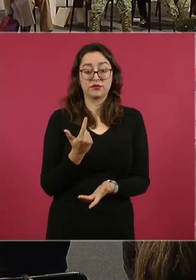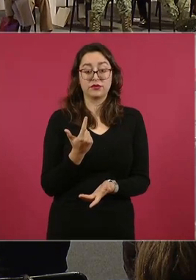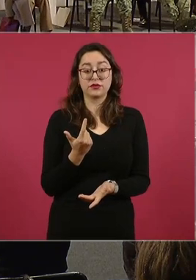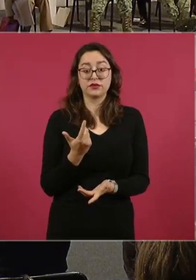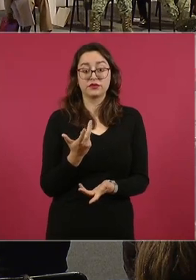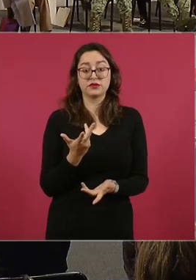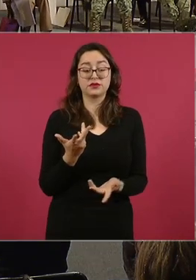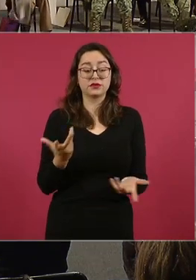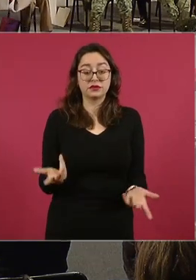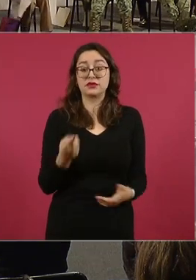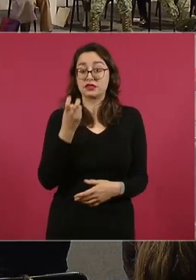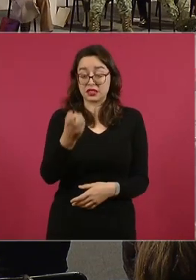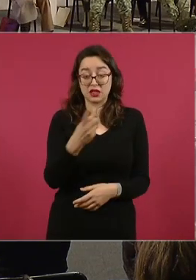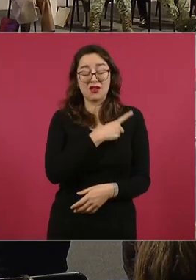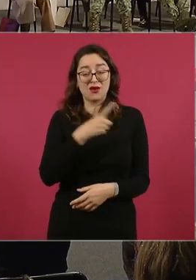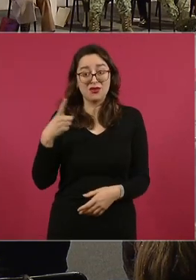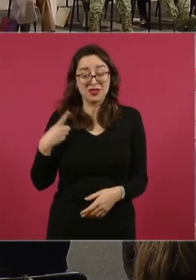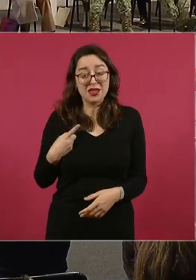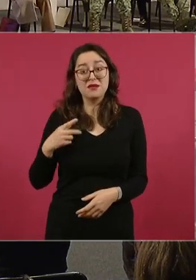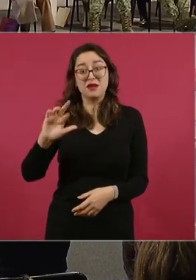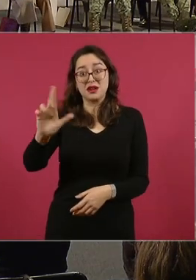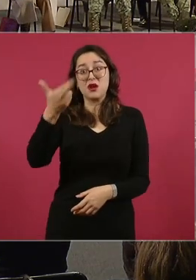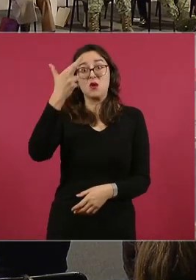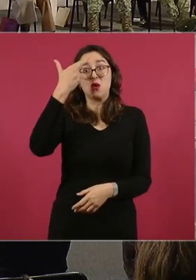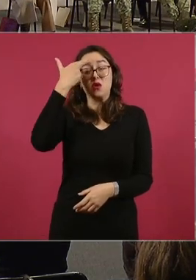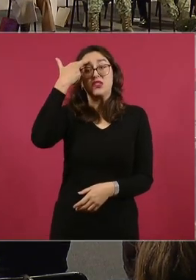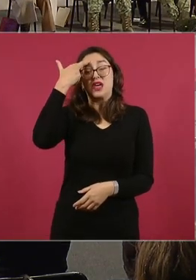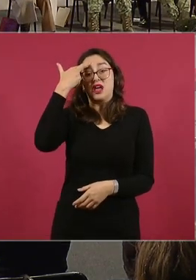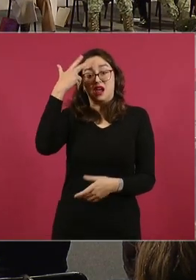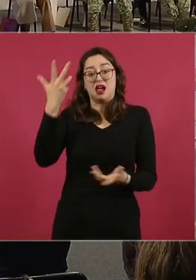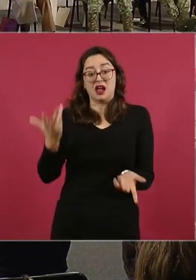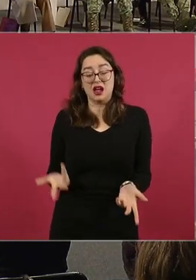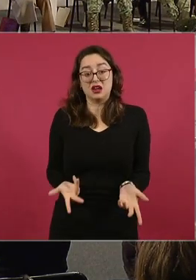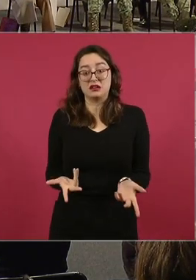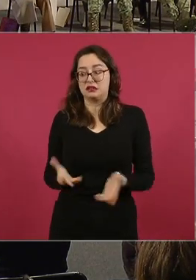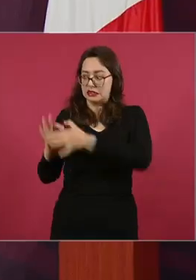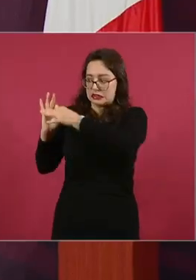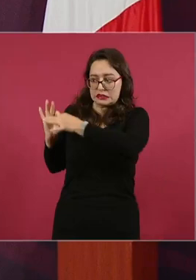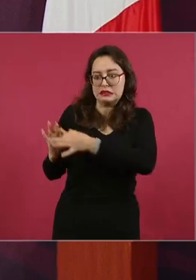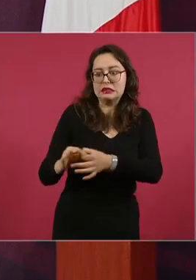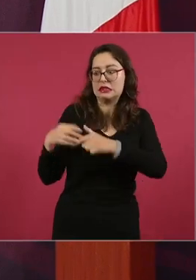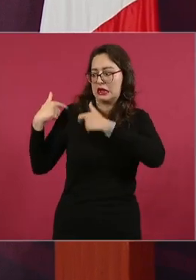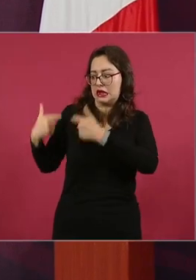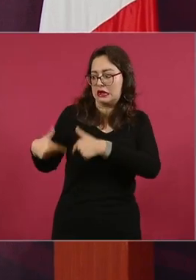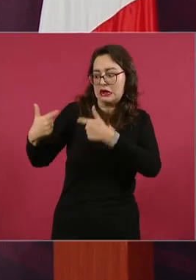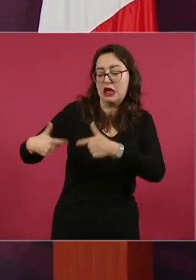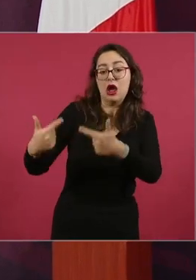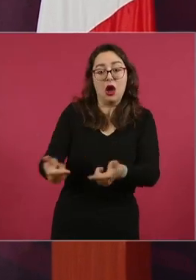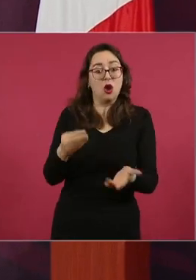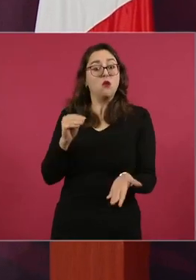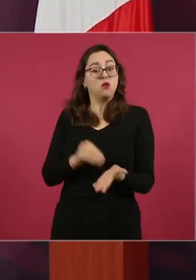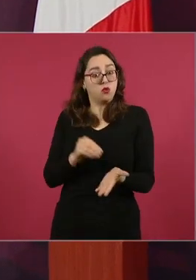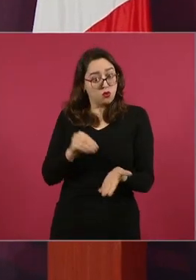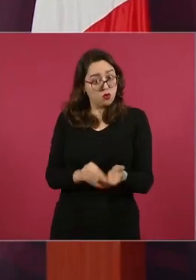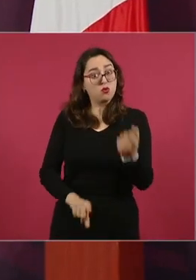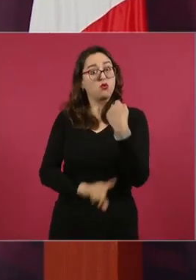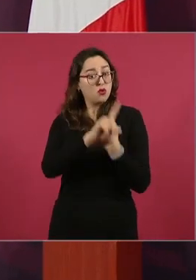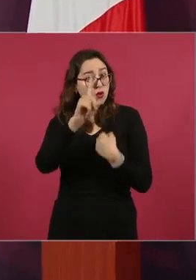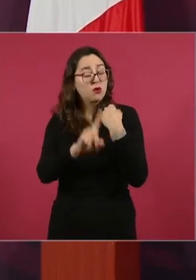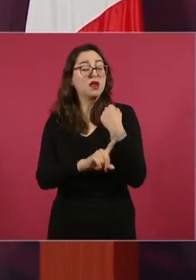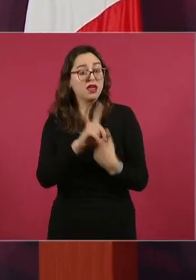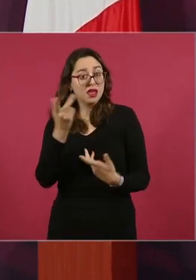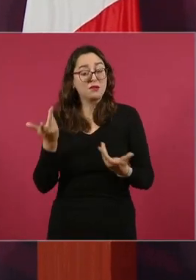porque de eso no se habla. Y en ese tiempo, las organizaciones no gubernamentales,